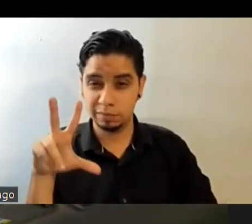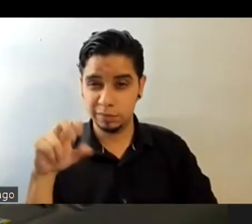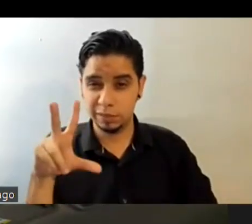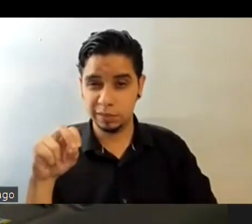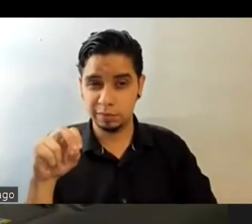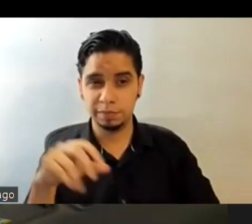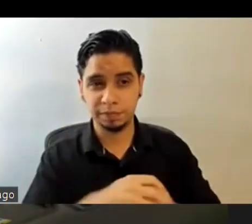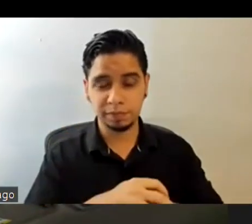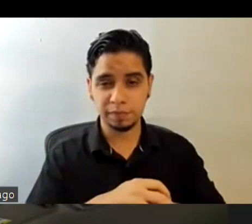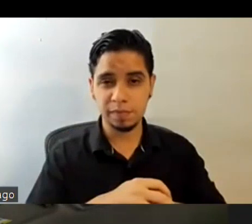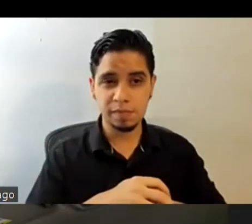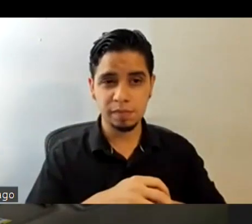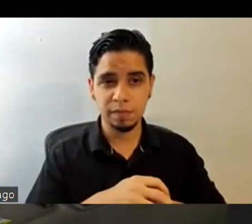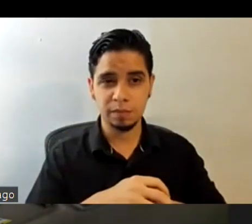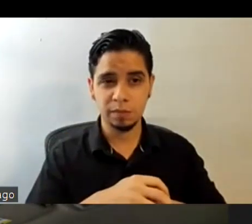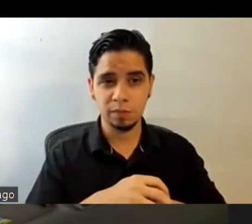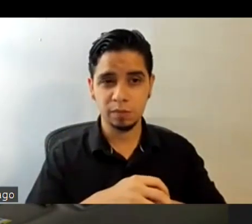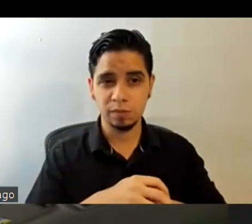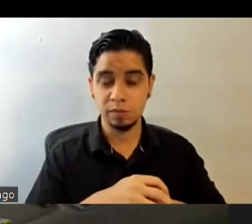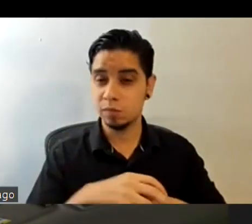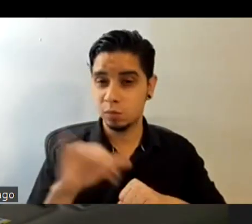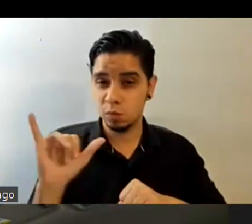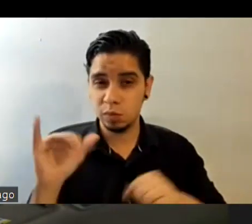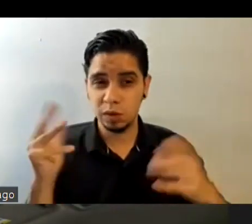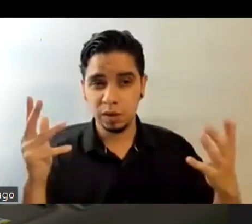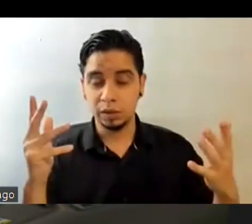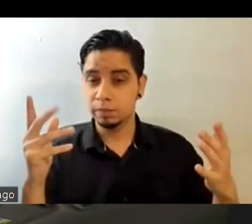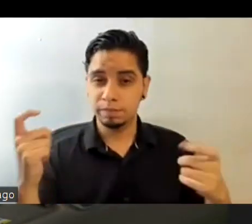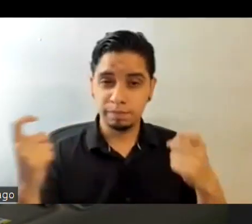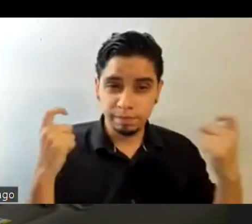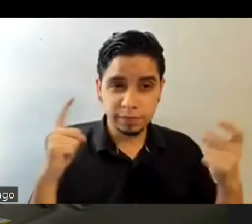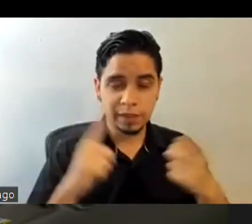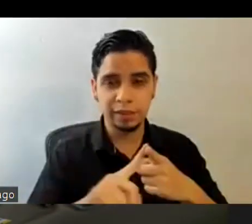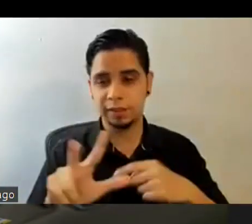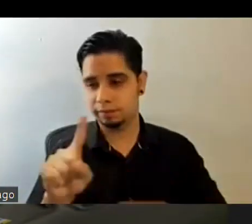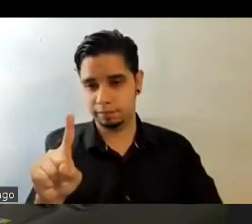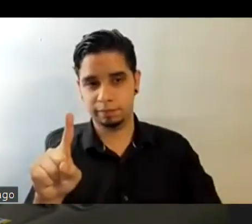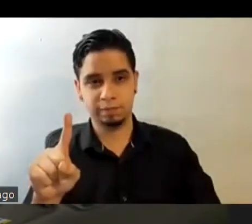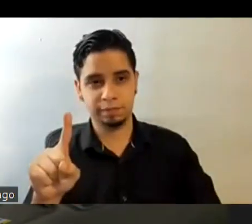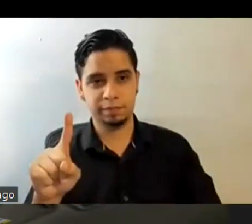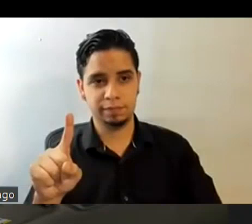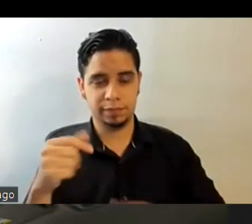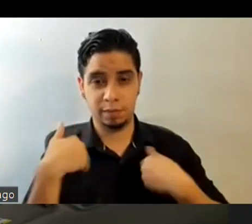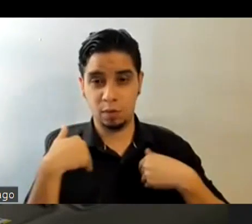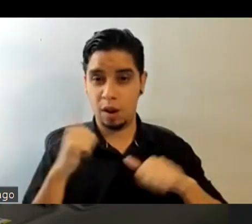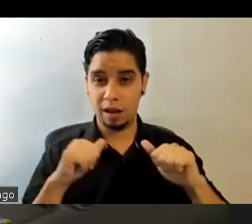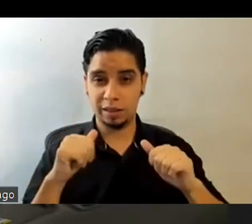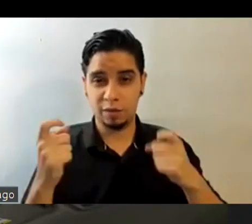último día de mayo, pero es el martes. O sea, que yo todavía estoy celebrando hasta el 31. Pero el 30 tenemos antefusión.